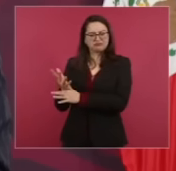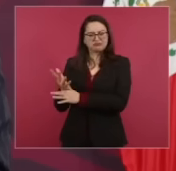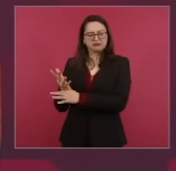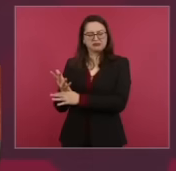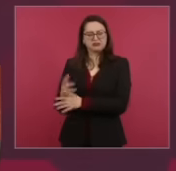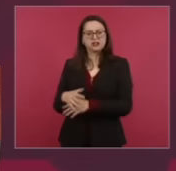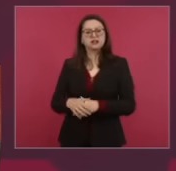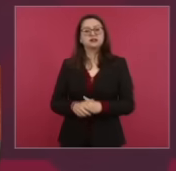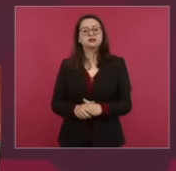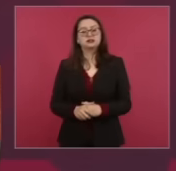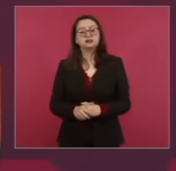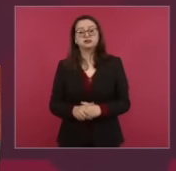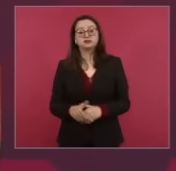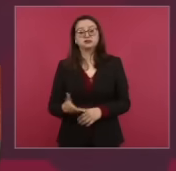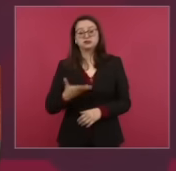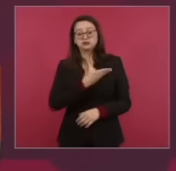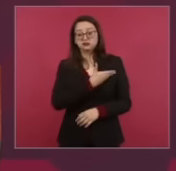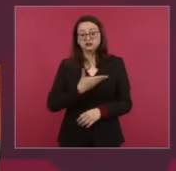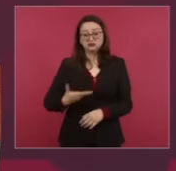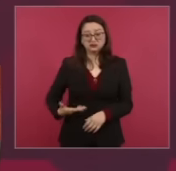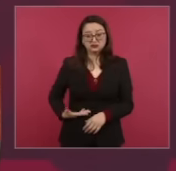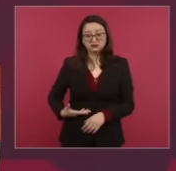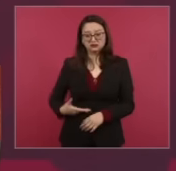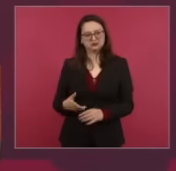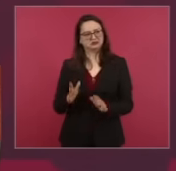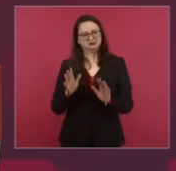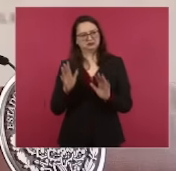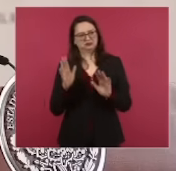de El